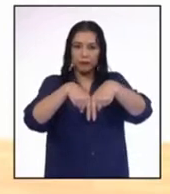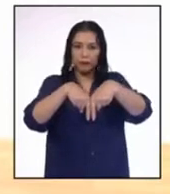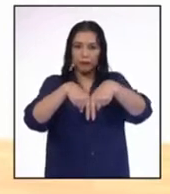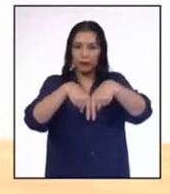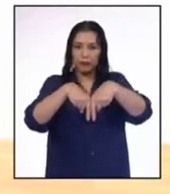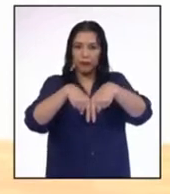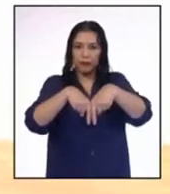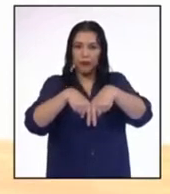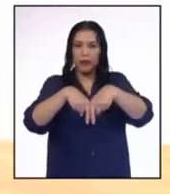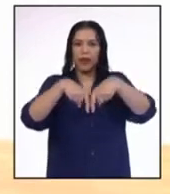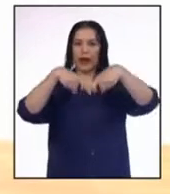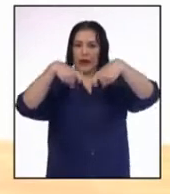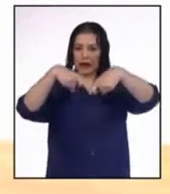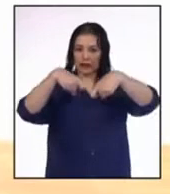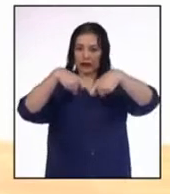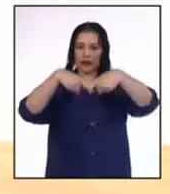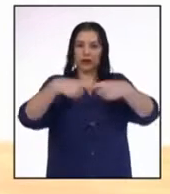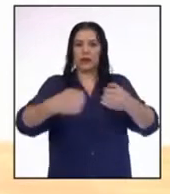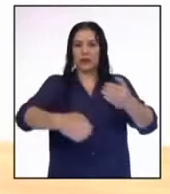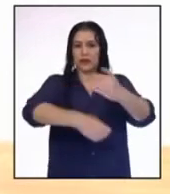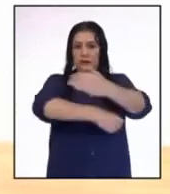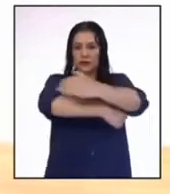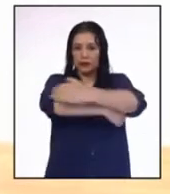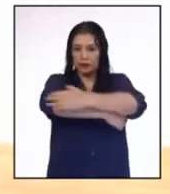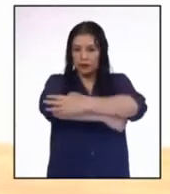Abrazamos nuestra rodilla.